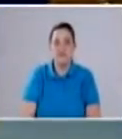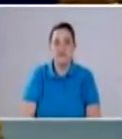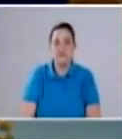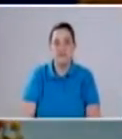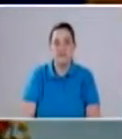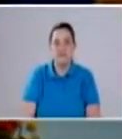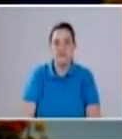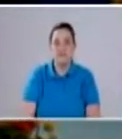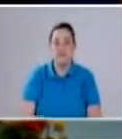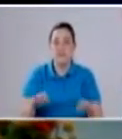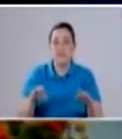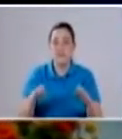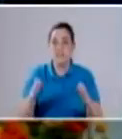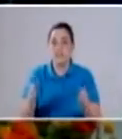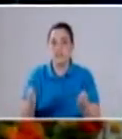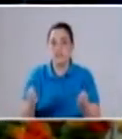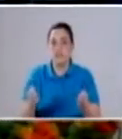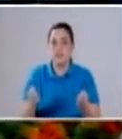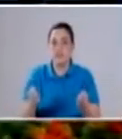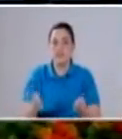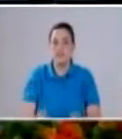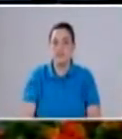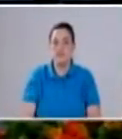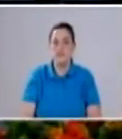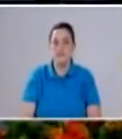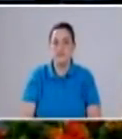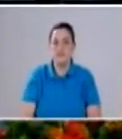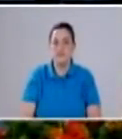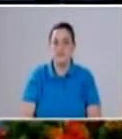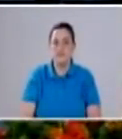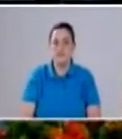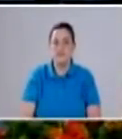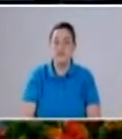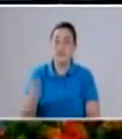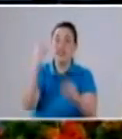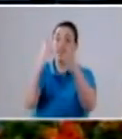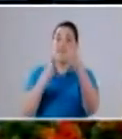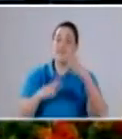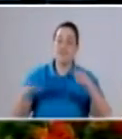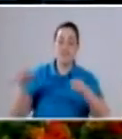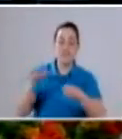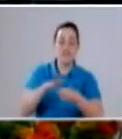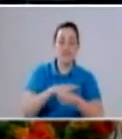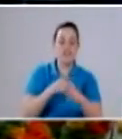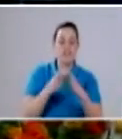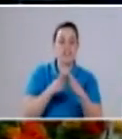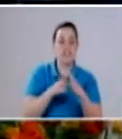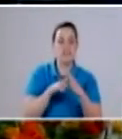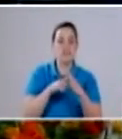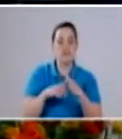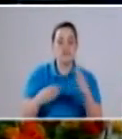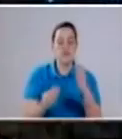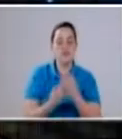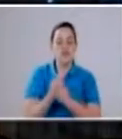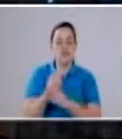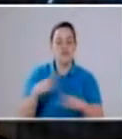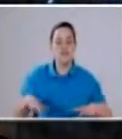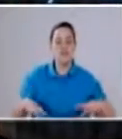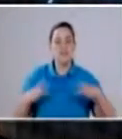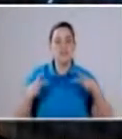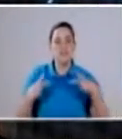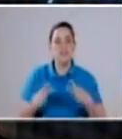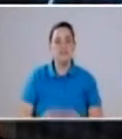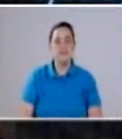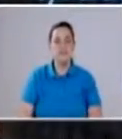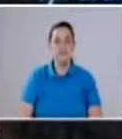Entonces, la cuestión está en que viene la llenura y empieza una nueva vida. Páselo por esa